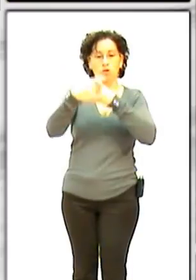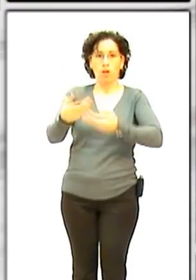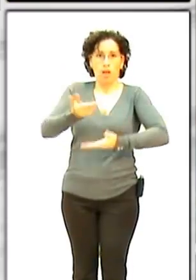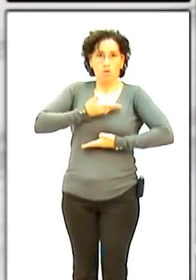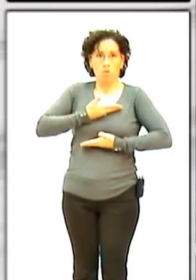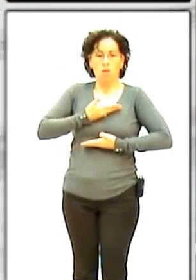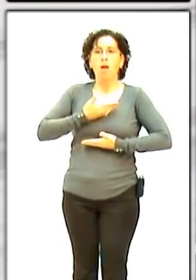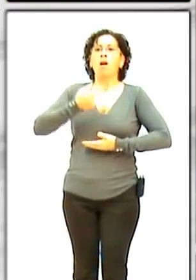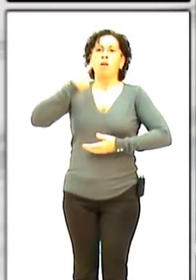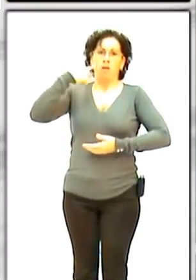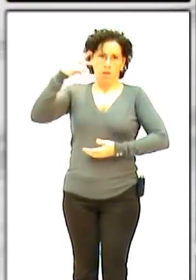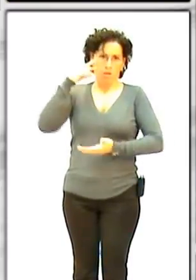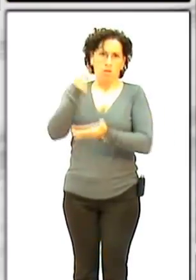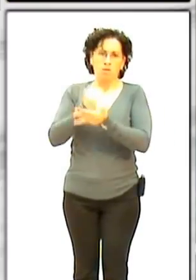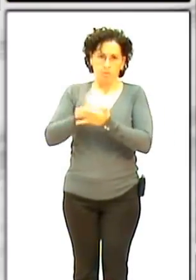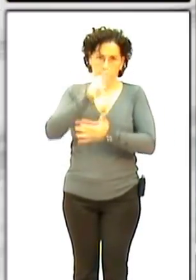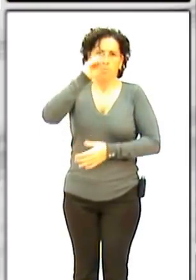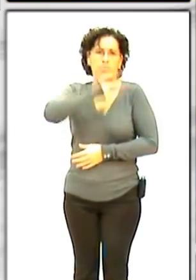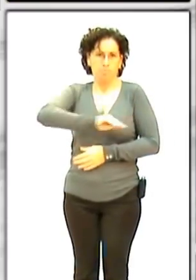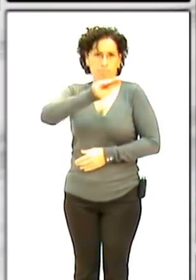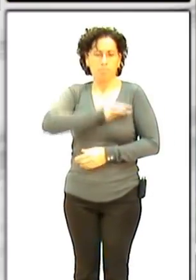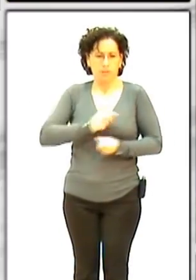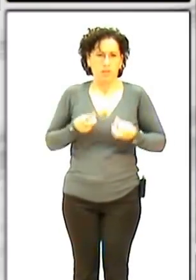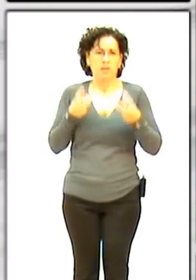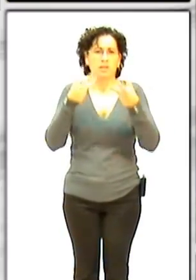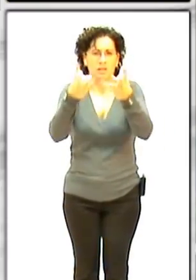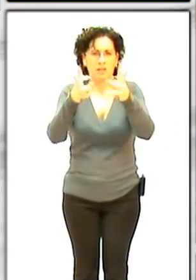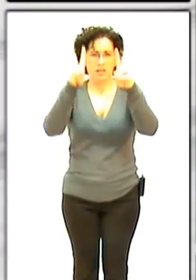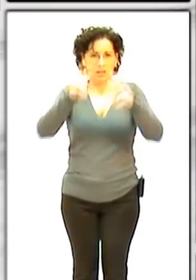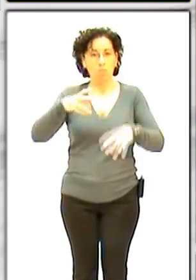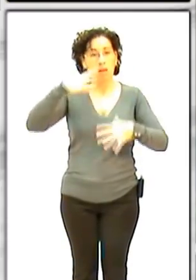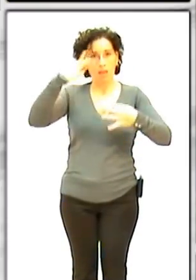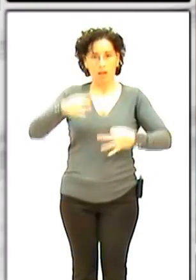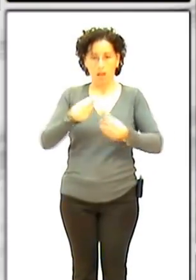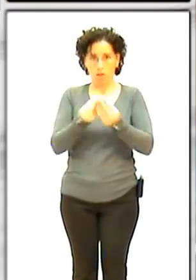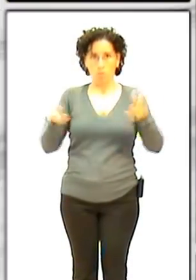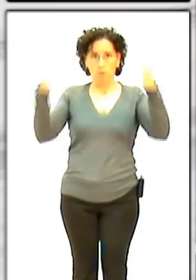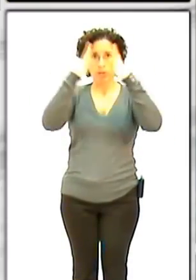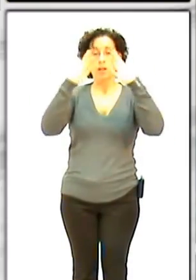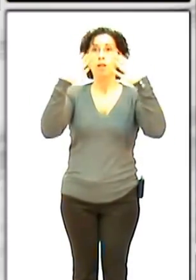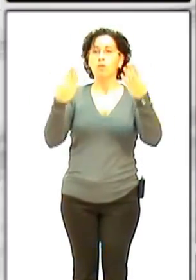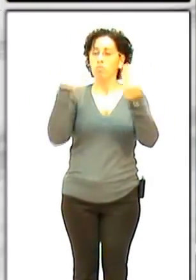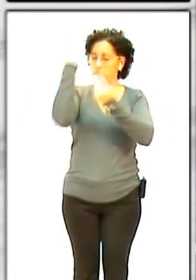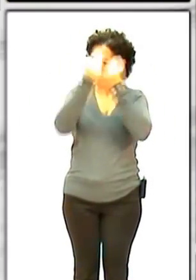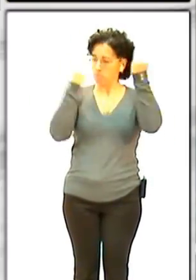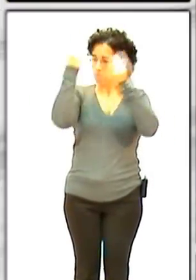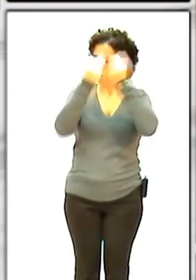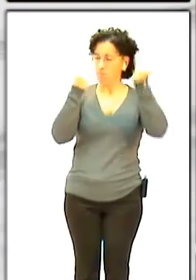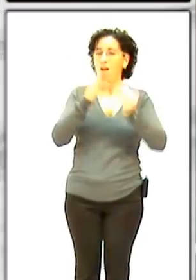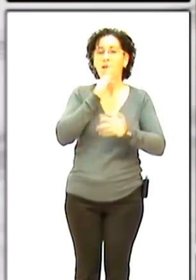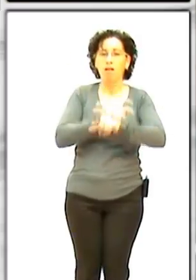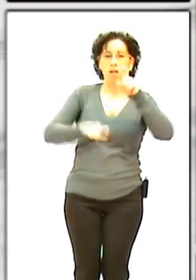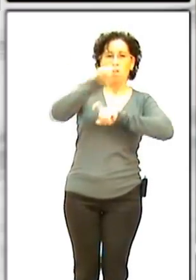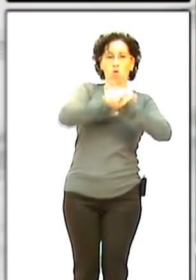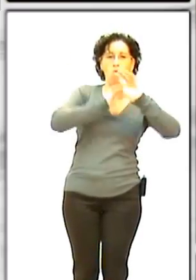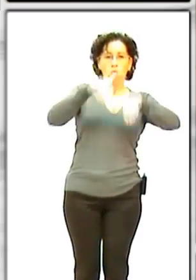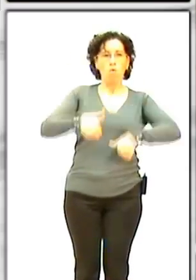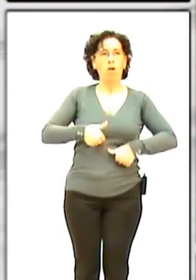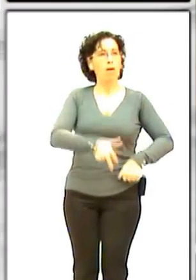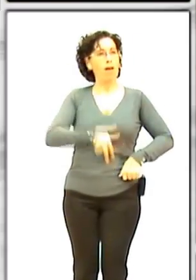Hicimos mucha experimentación con realidad aumentada y, pensando otra vez en la generalización del concepto,